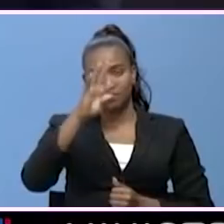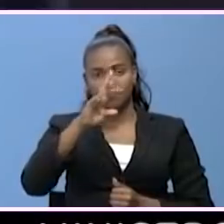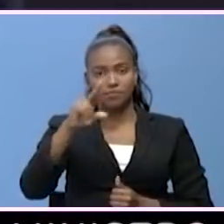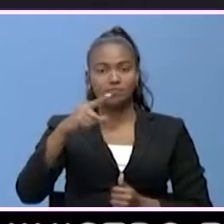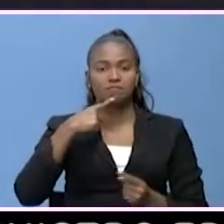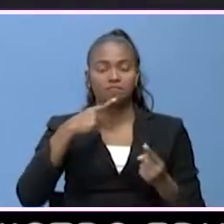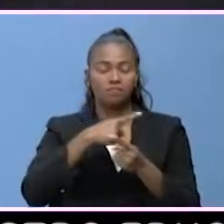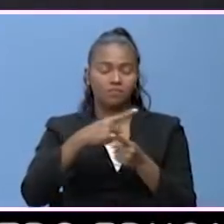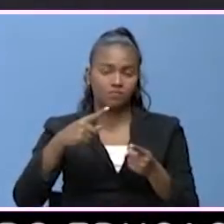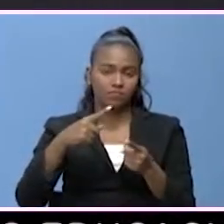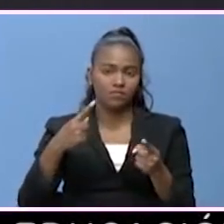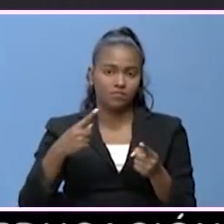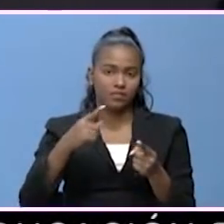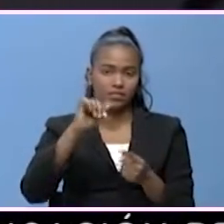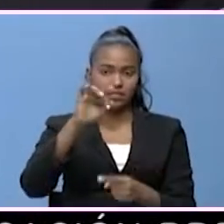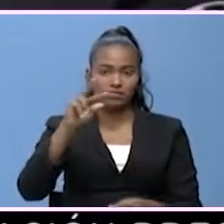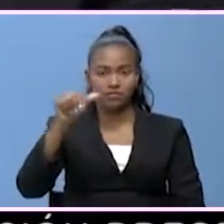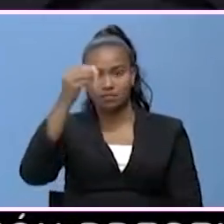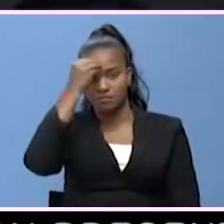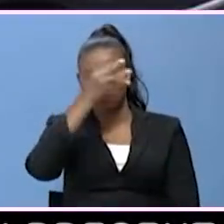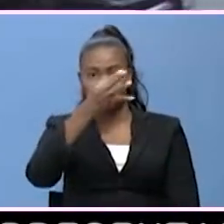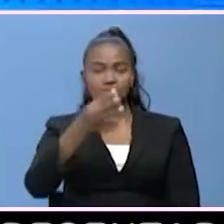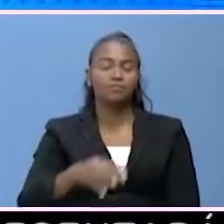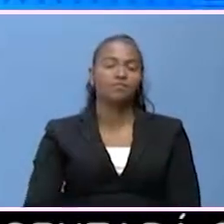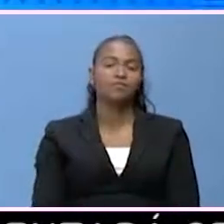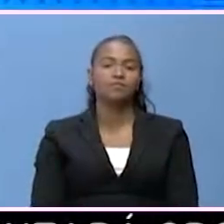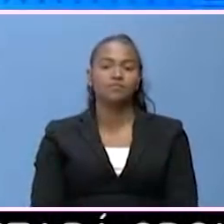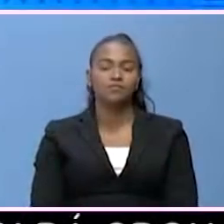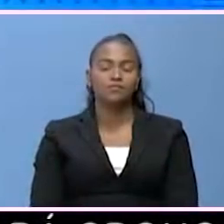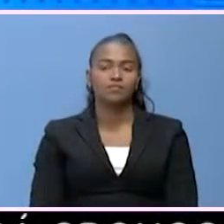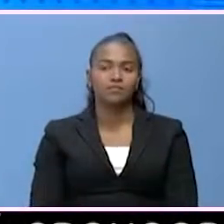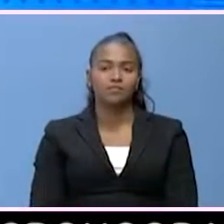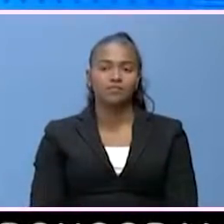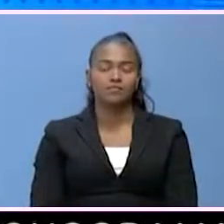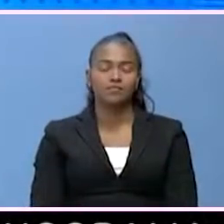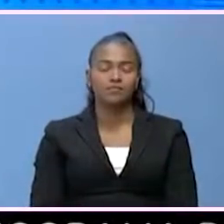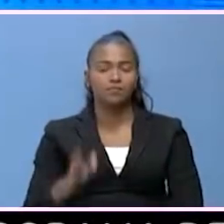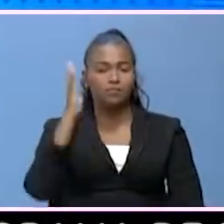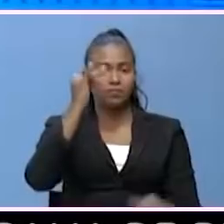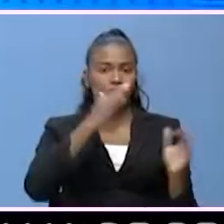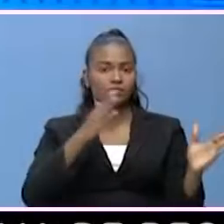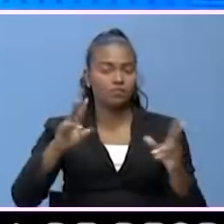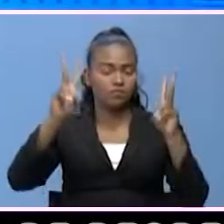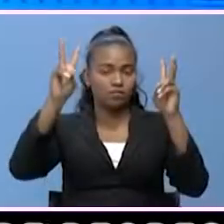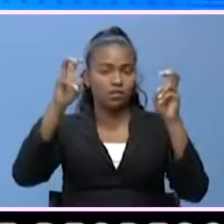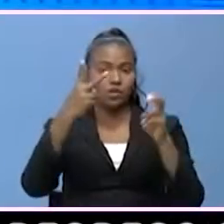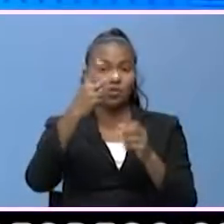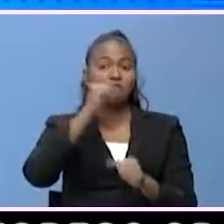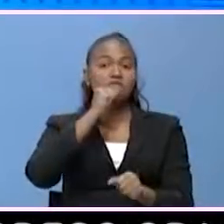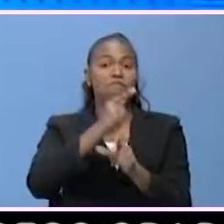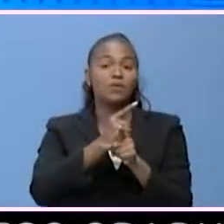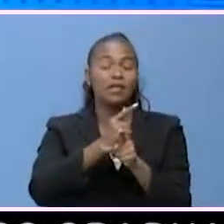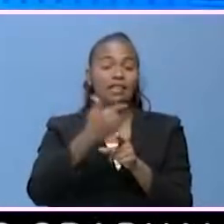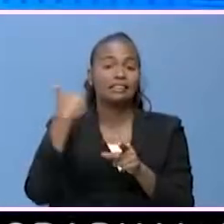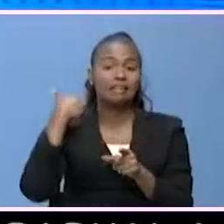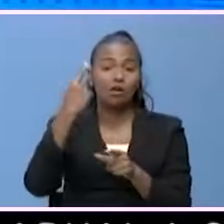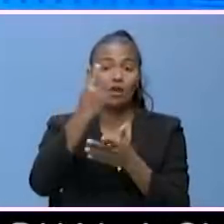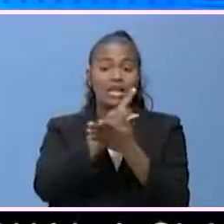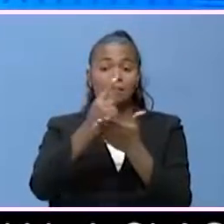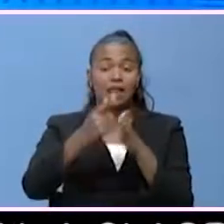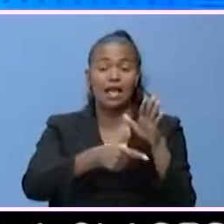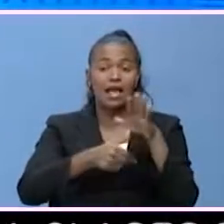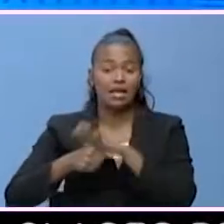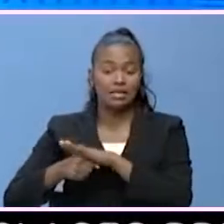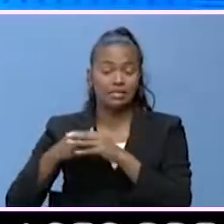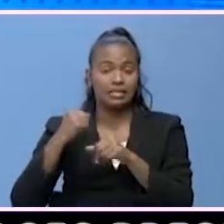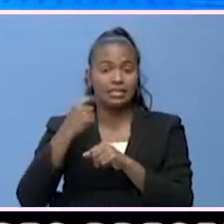4RD Noticias, Silvia Infante. Señores, pasemos a otro tema. Los dos hermanos que duraron más de una semana secuestrados